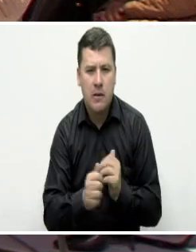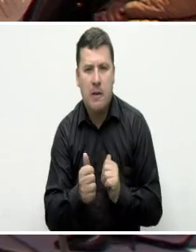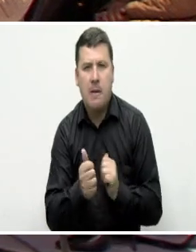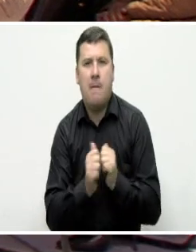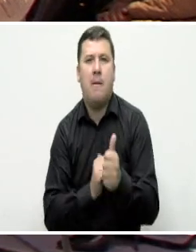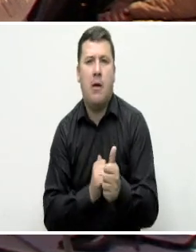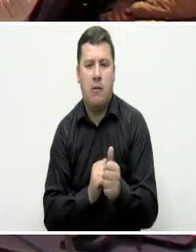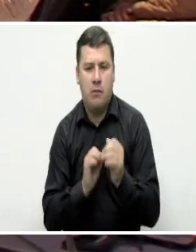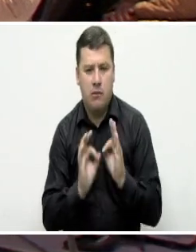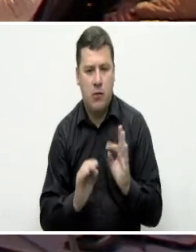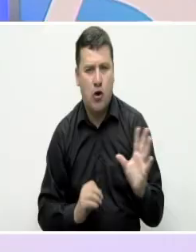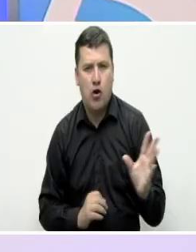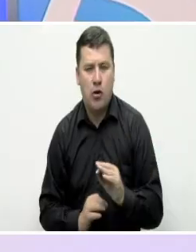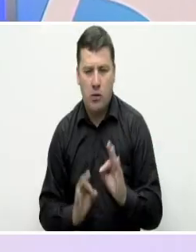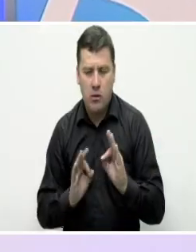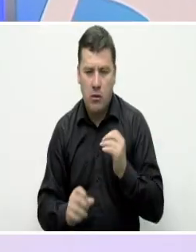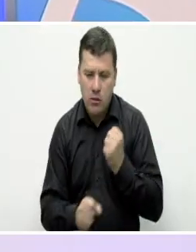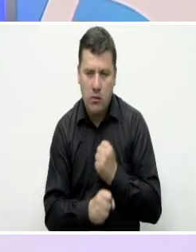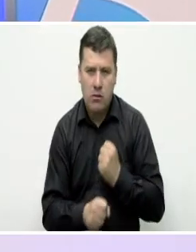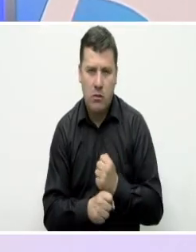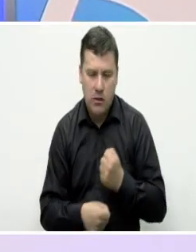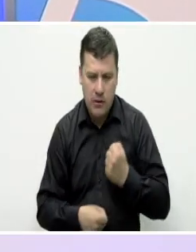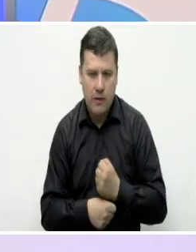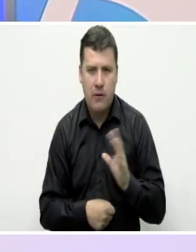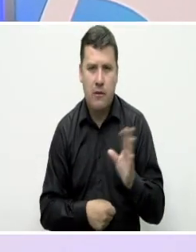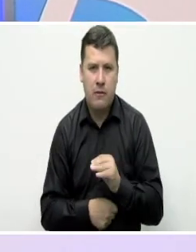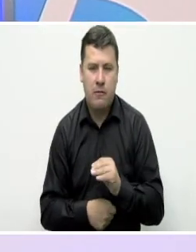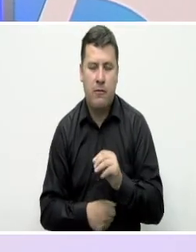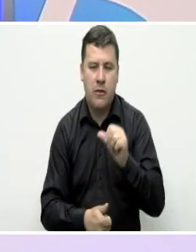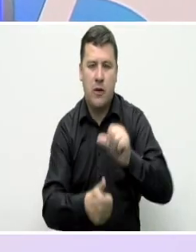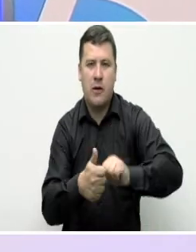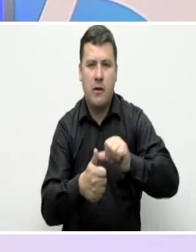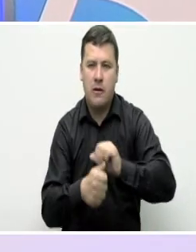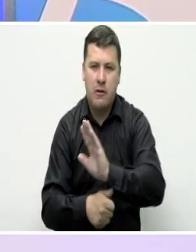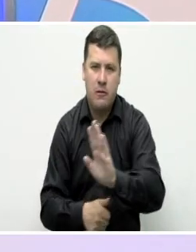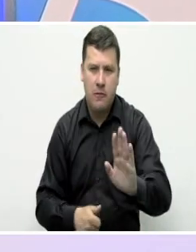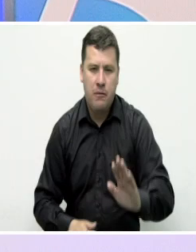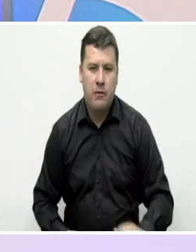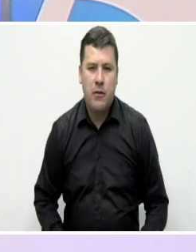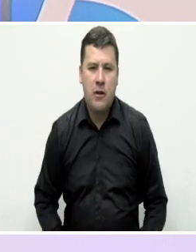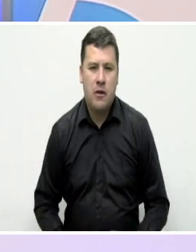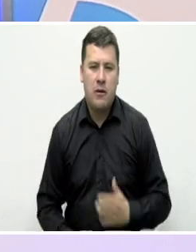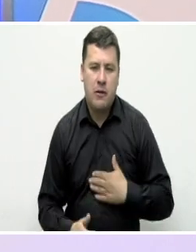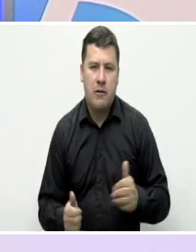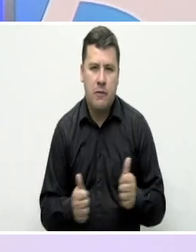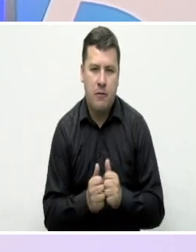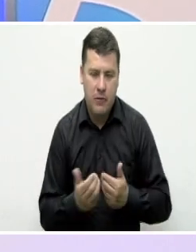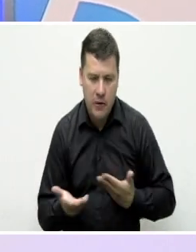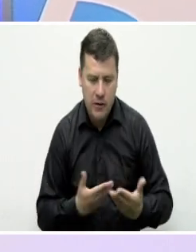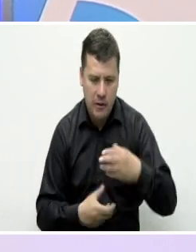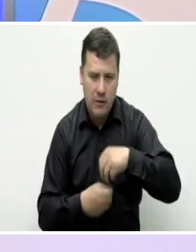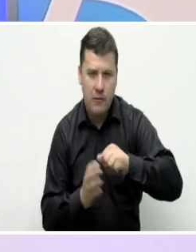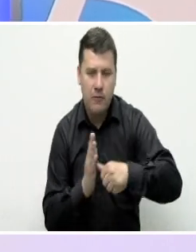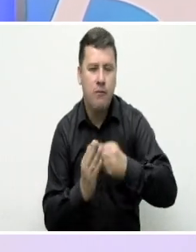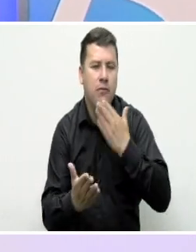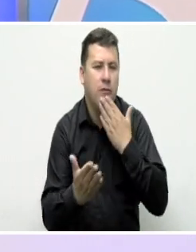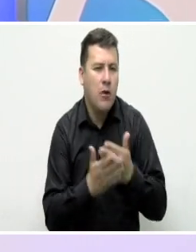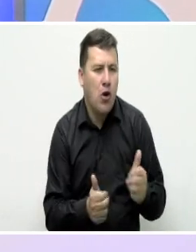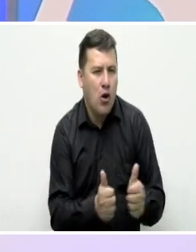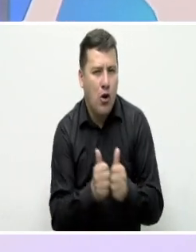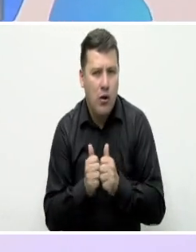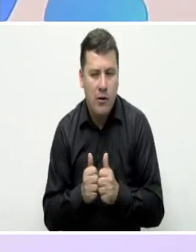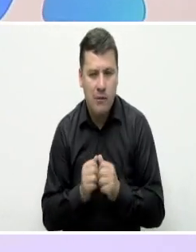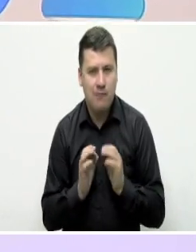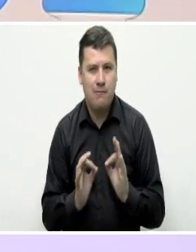sobrepasamos y todo por la dedicación y trabajo de todos y cada uno de ustedes, queridos compañeros, servidores de la Registraduría Nacional de